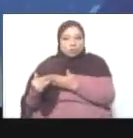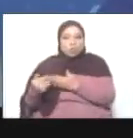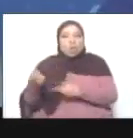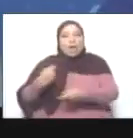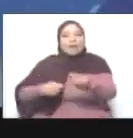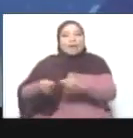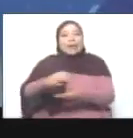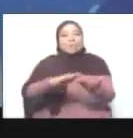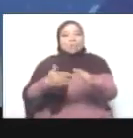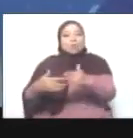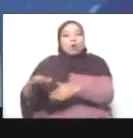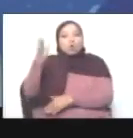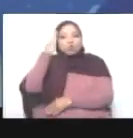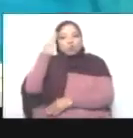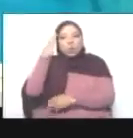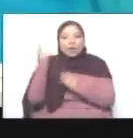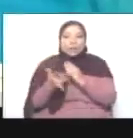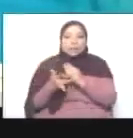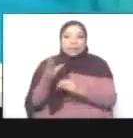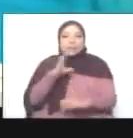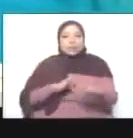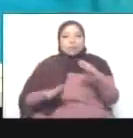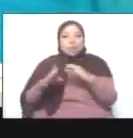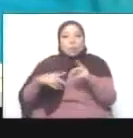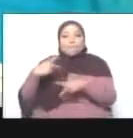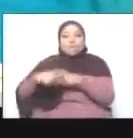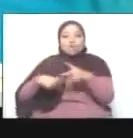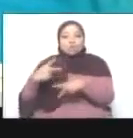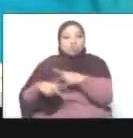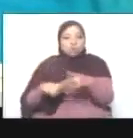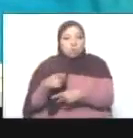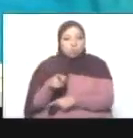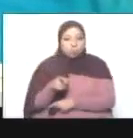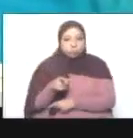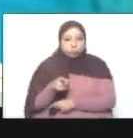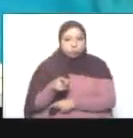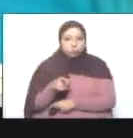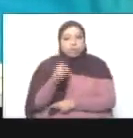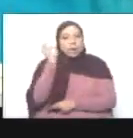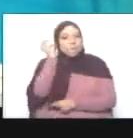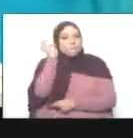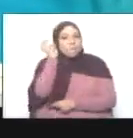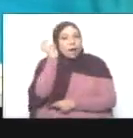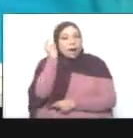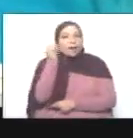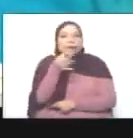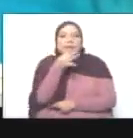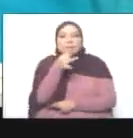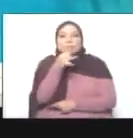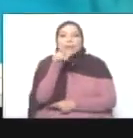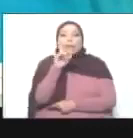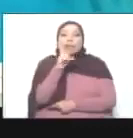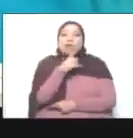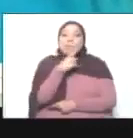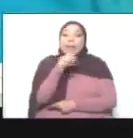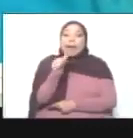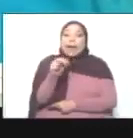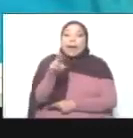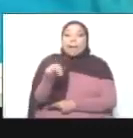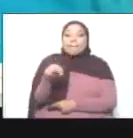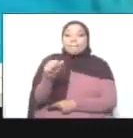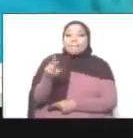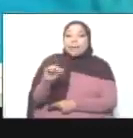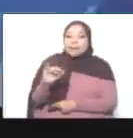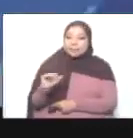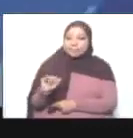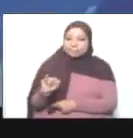comunalización de la ciencia para la producción. ¿Qué me dice Dan Maris, todos estos programas? Buenas noches, señor presidente.